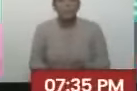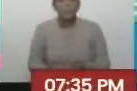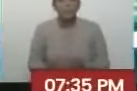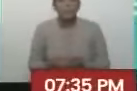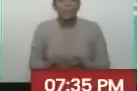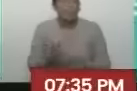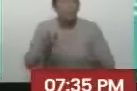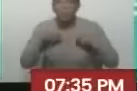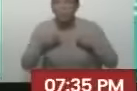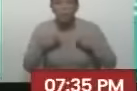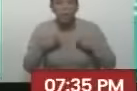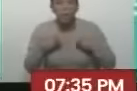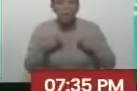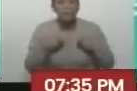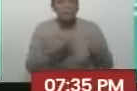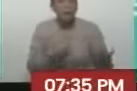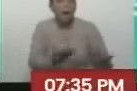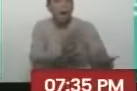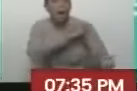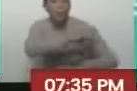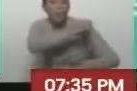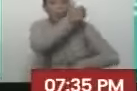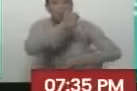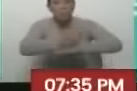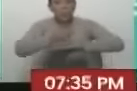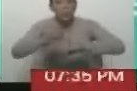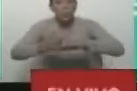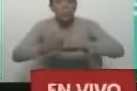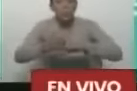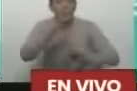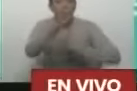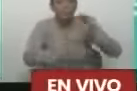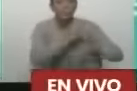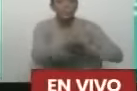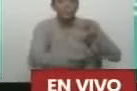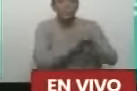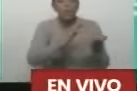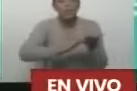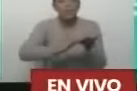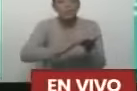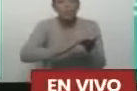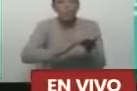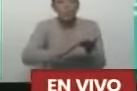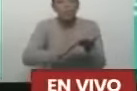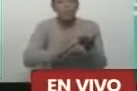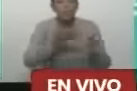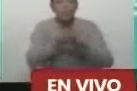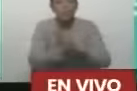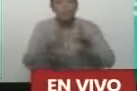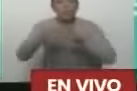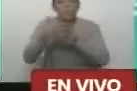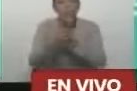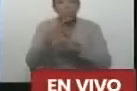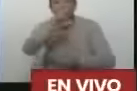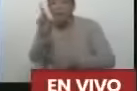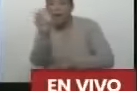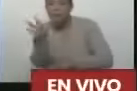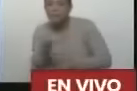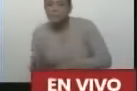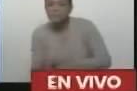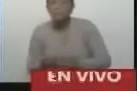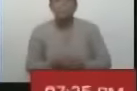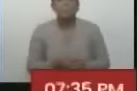reconocer la jurisdicción de la Corte Internacional de Justicia para resolver la controversia territorial sobre la guayana